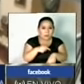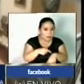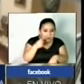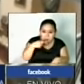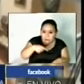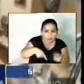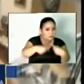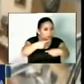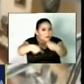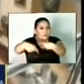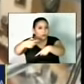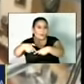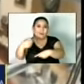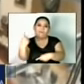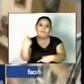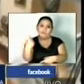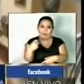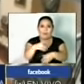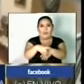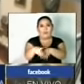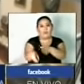quórum, el quórum requerido para